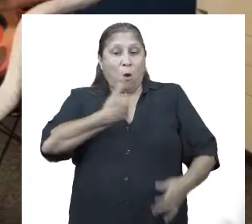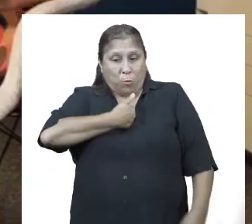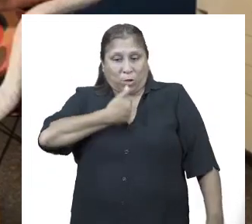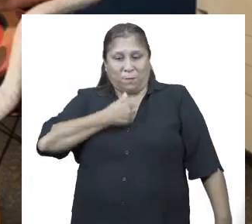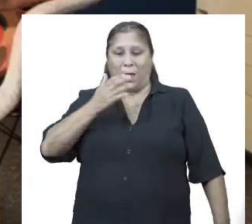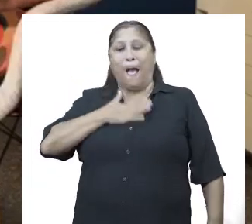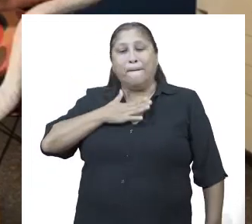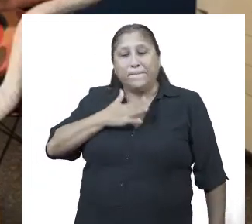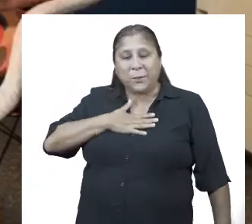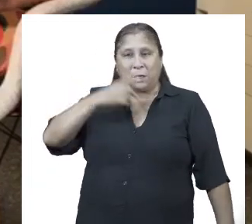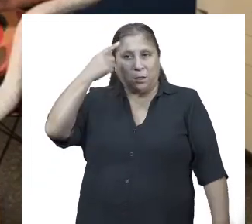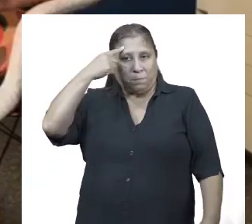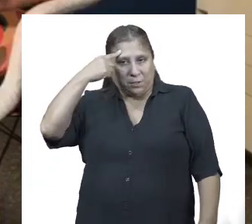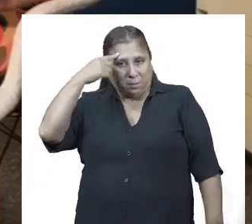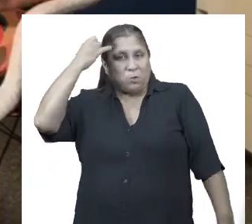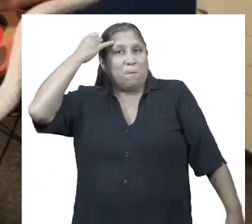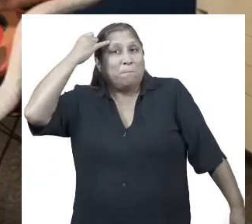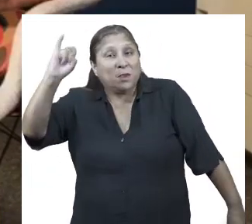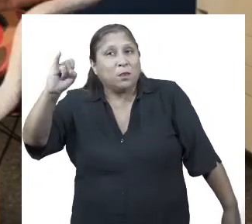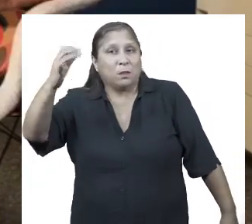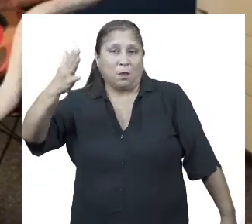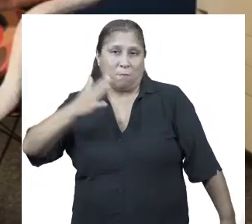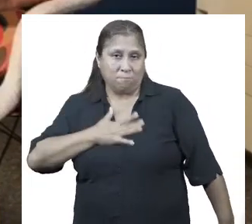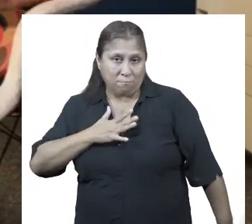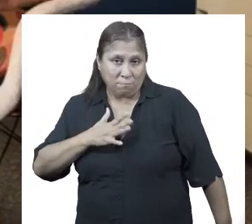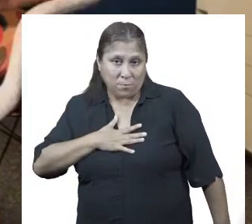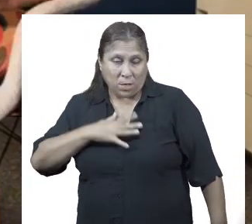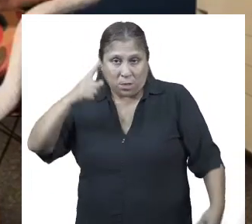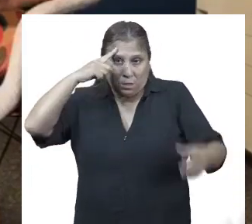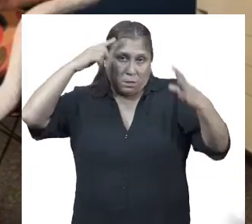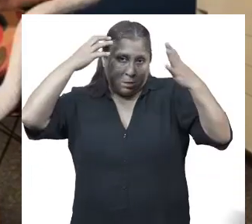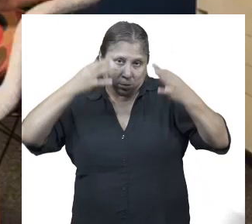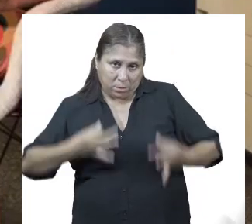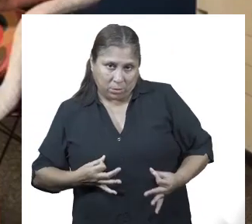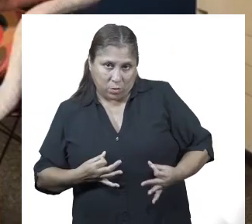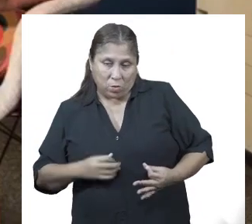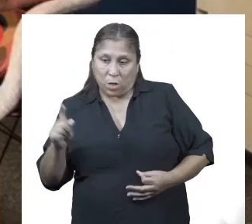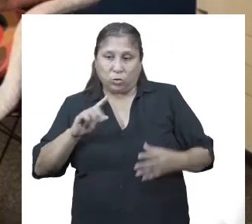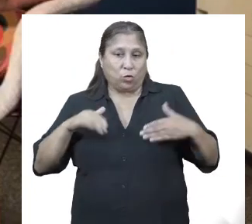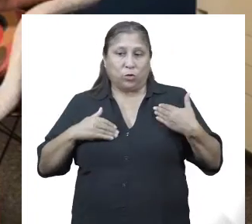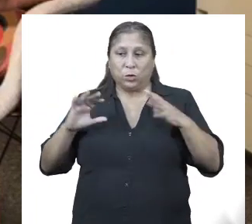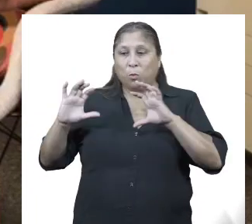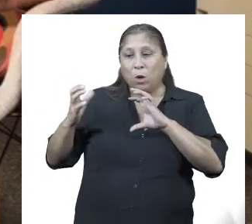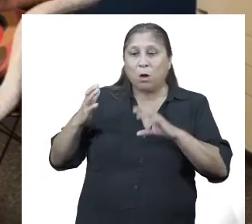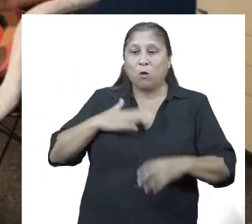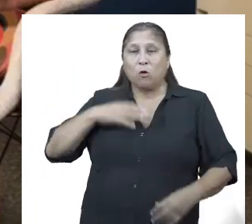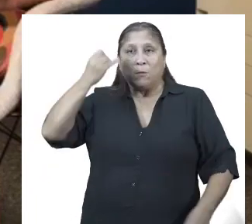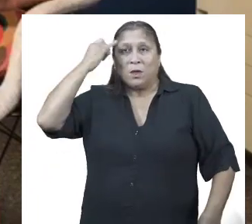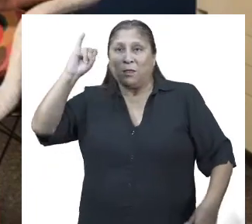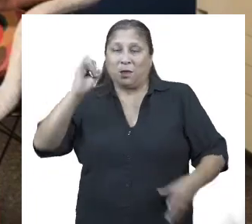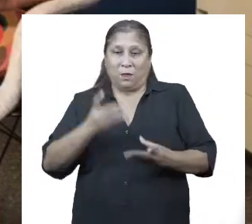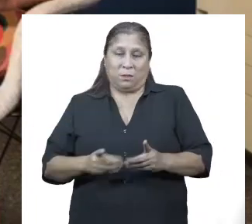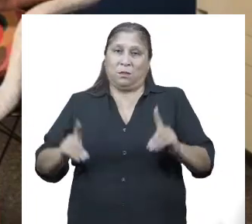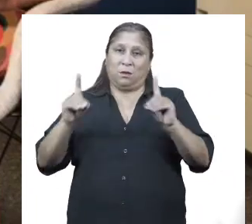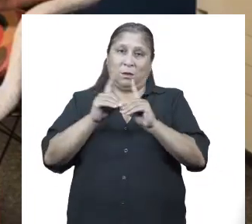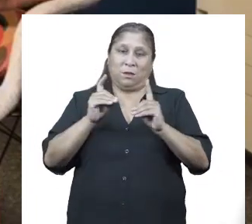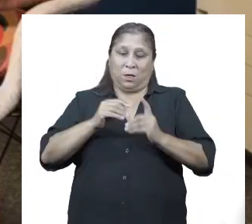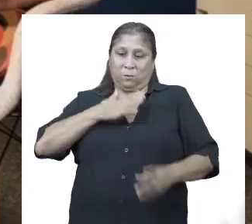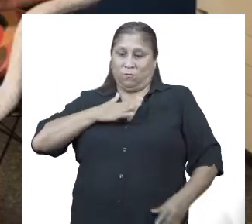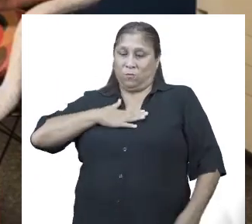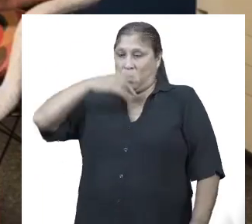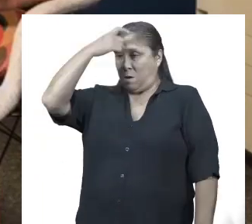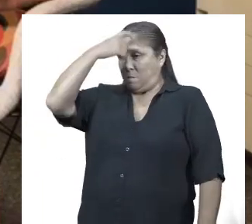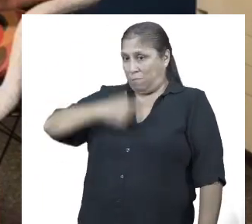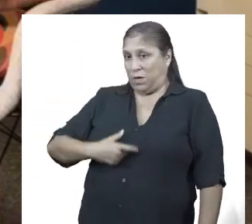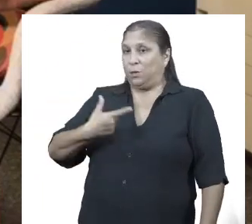precisamente porque a mi consideración, a mi criterio, esto es algo que es incompatible con mi idea de dignidad. Eso es algo muy